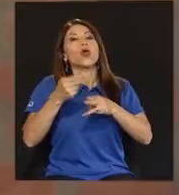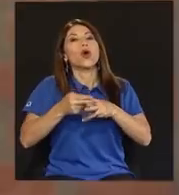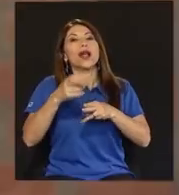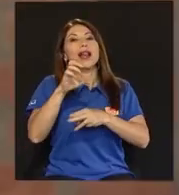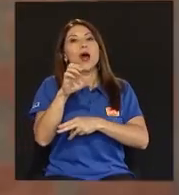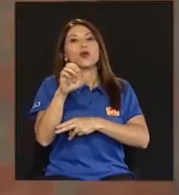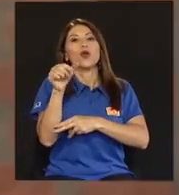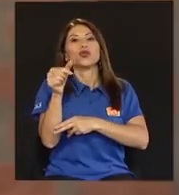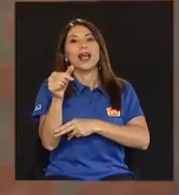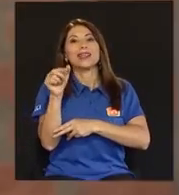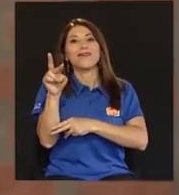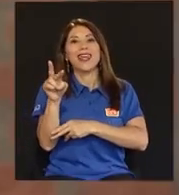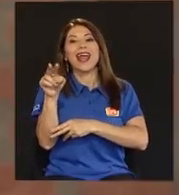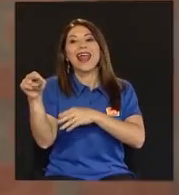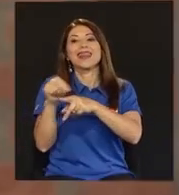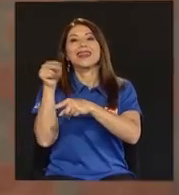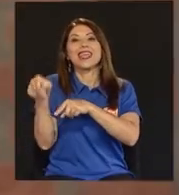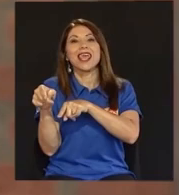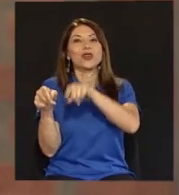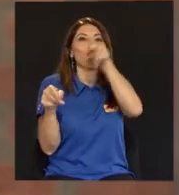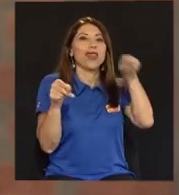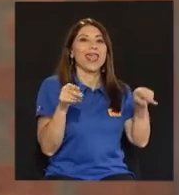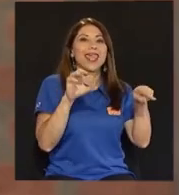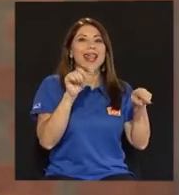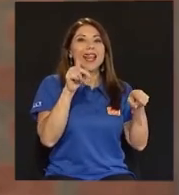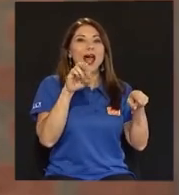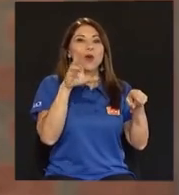Qué mundo más pequeño.